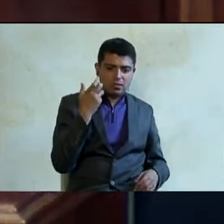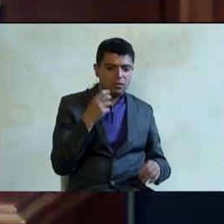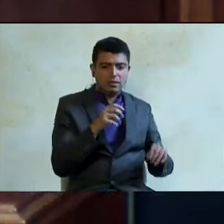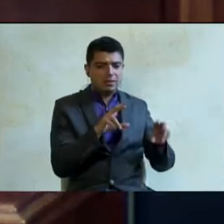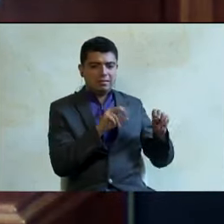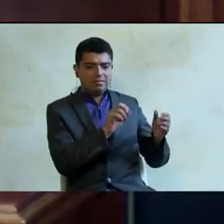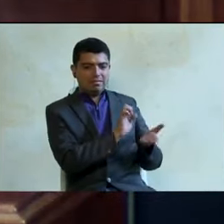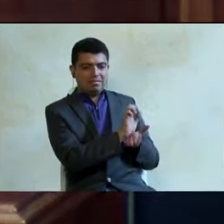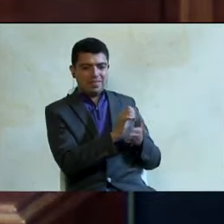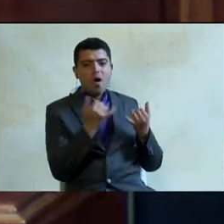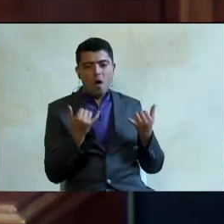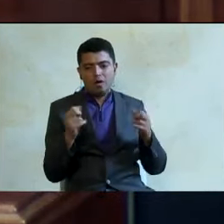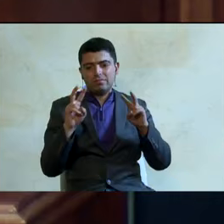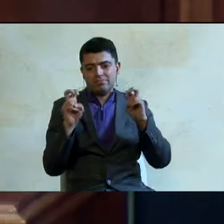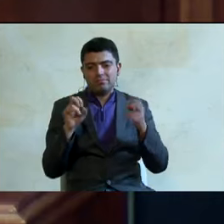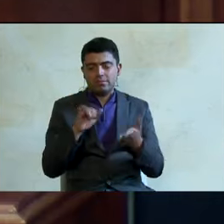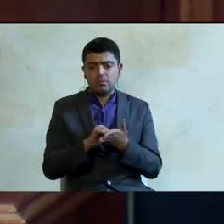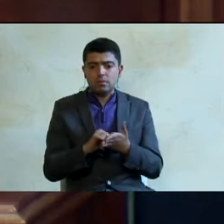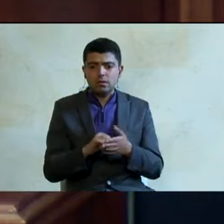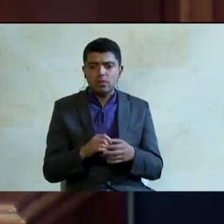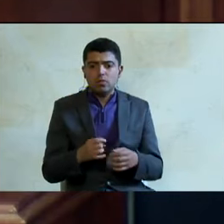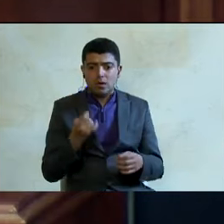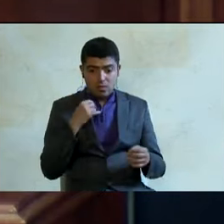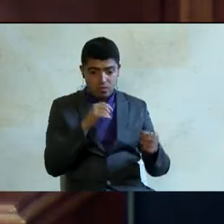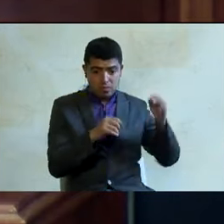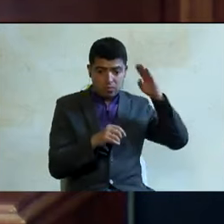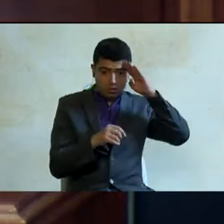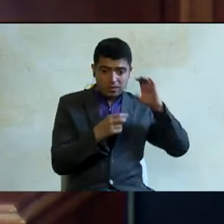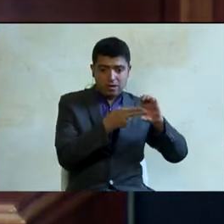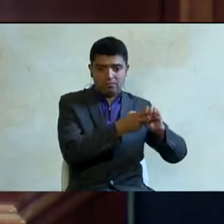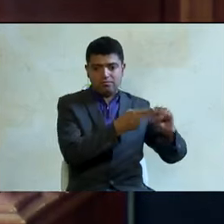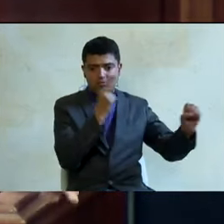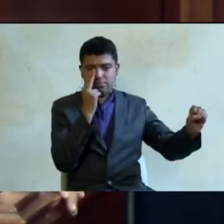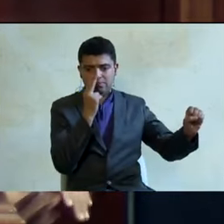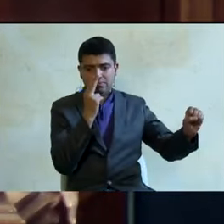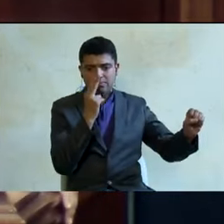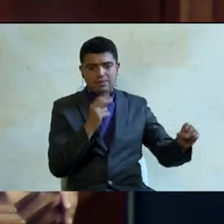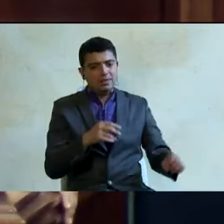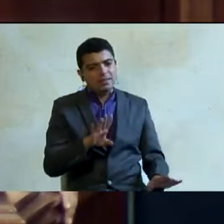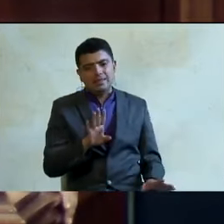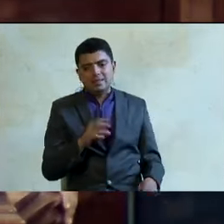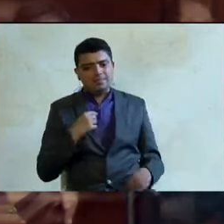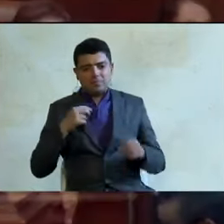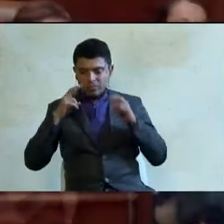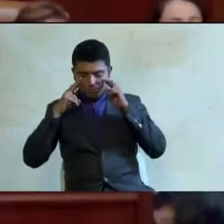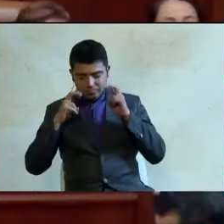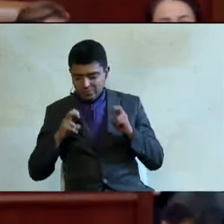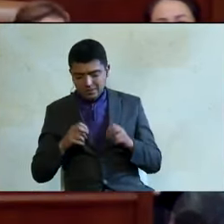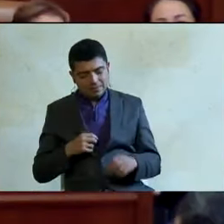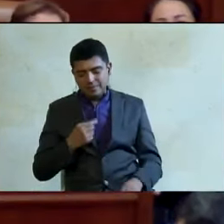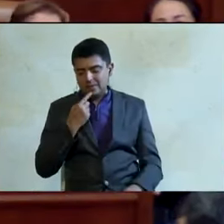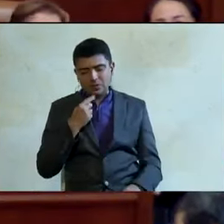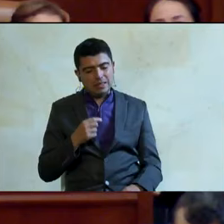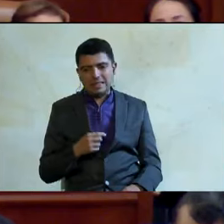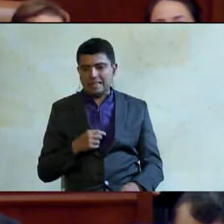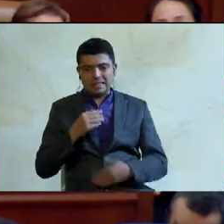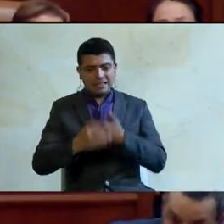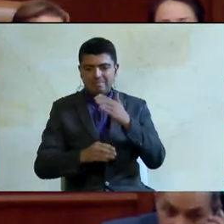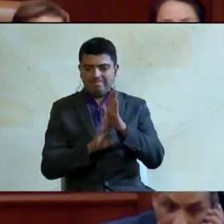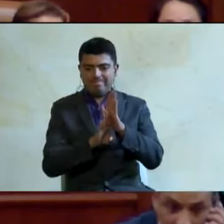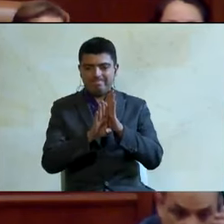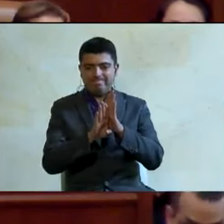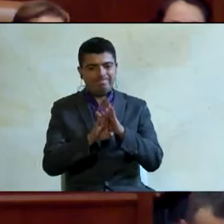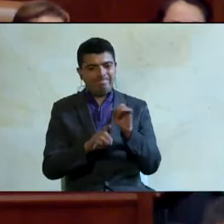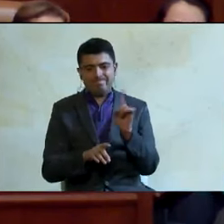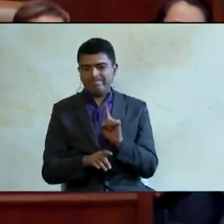poderle gener la pensión de retiro no es viable la hemos analizado y hemos decidido